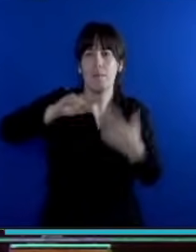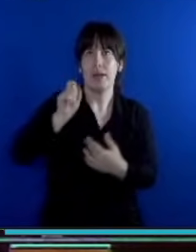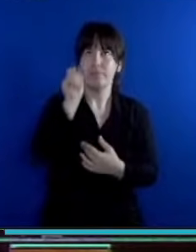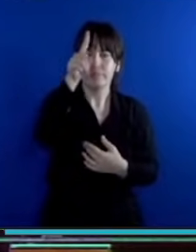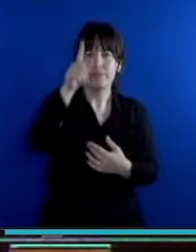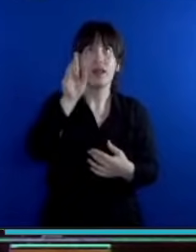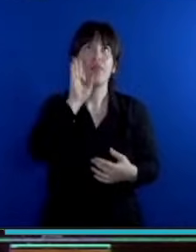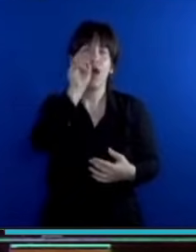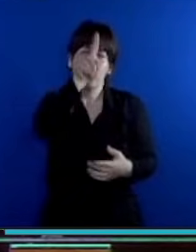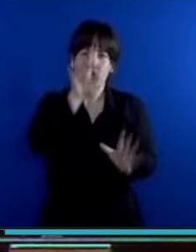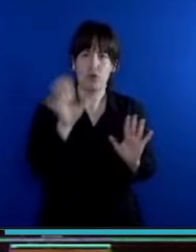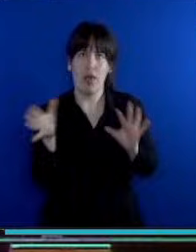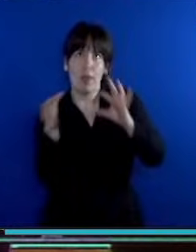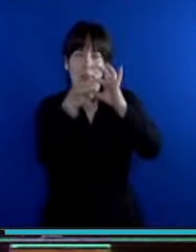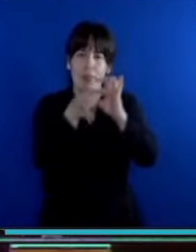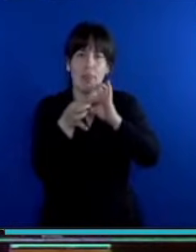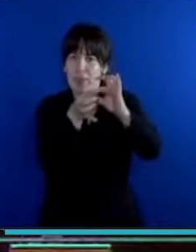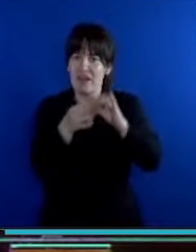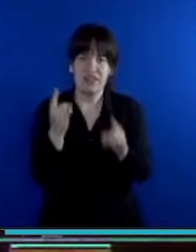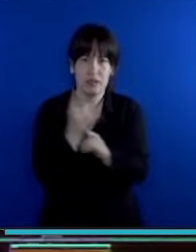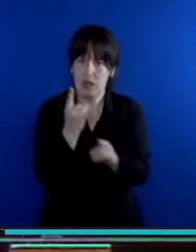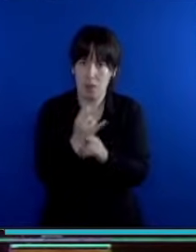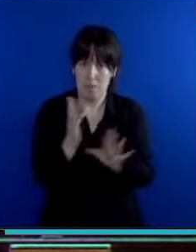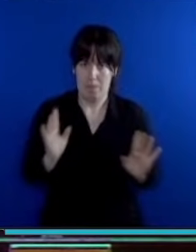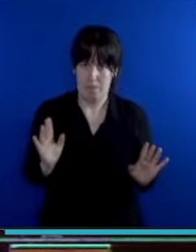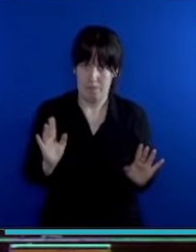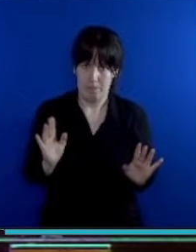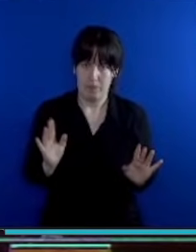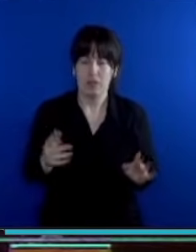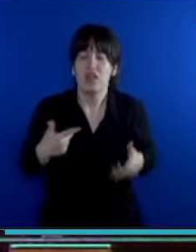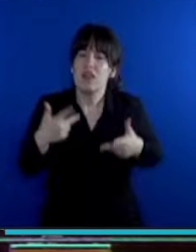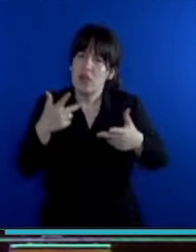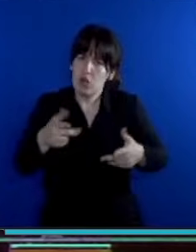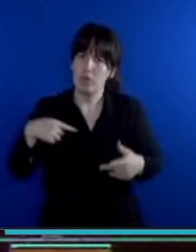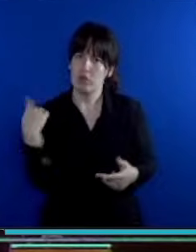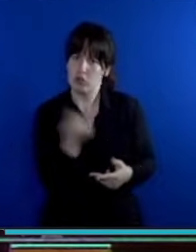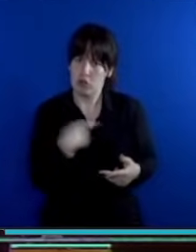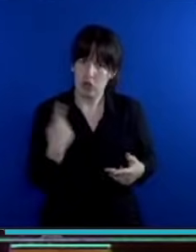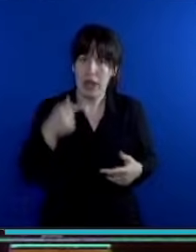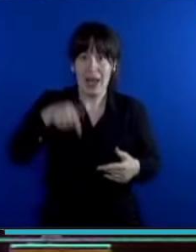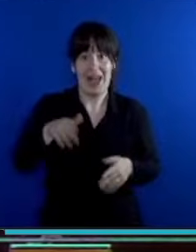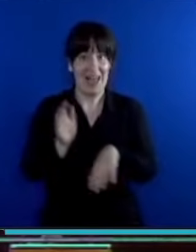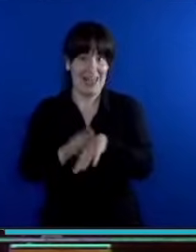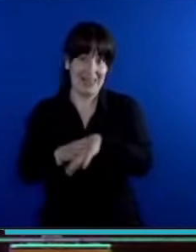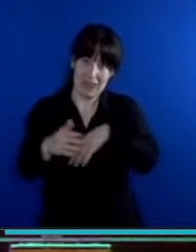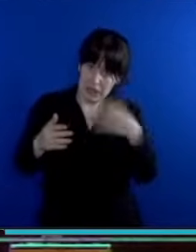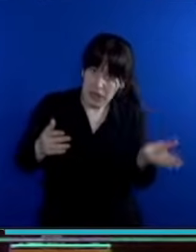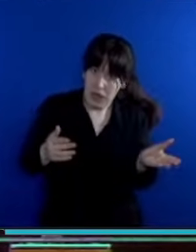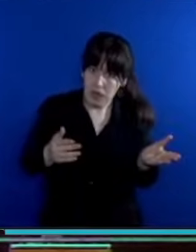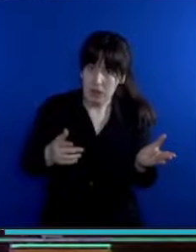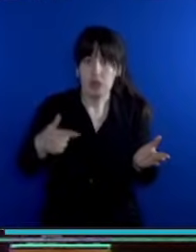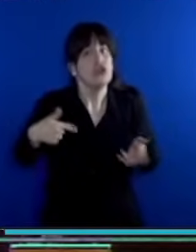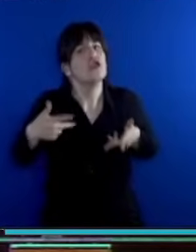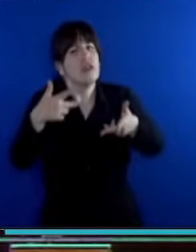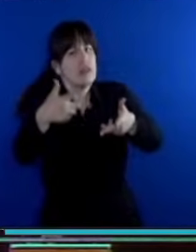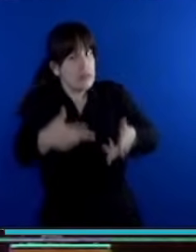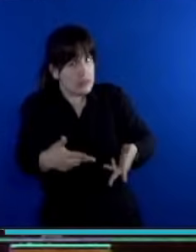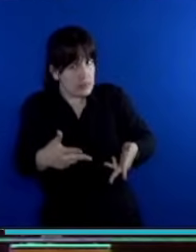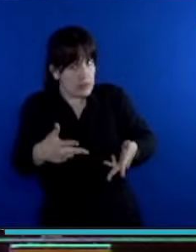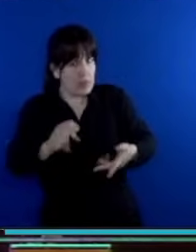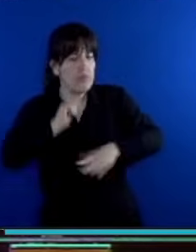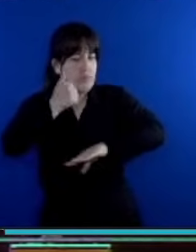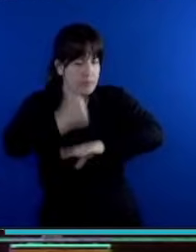todo esto, señor presidente, porque desde nuestro lugar, desde la izquierda, y desde ahí hablamos y desde ahí